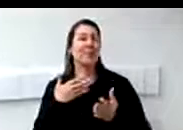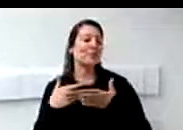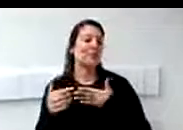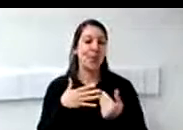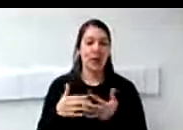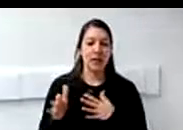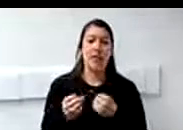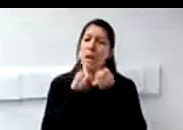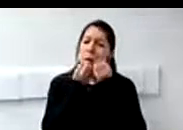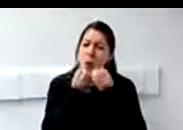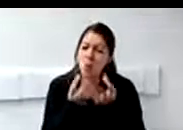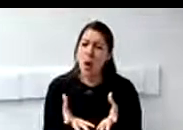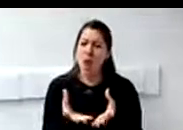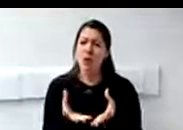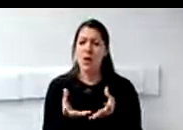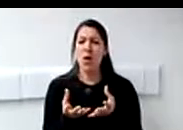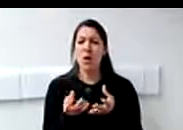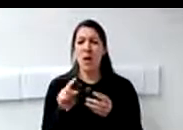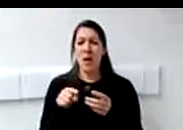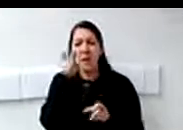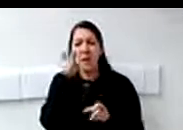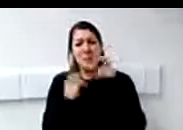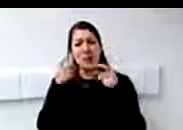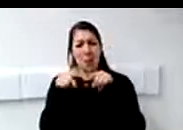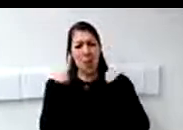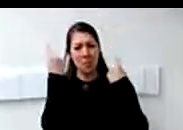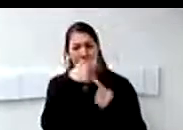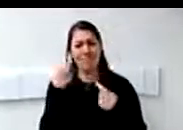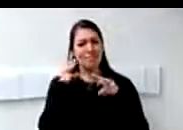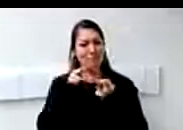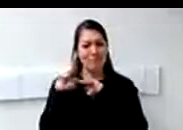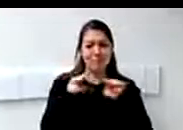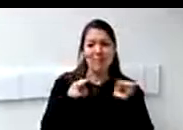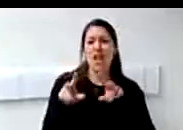que el otro vea gente del otro lado y no solamente